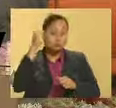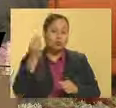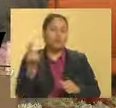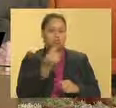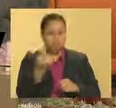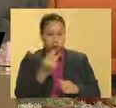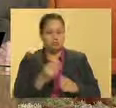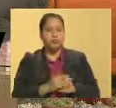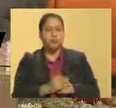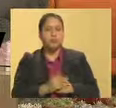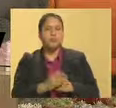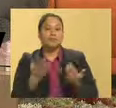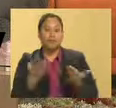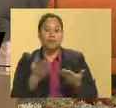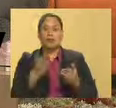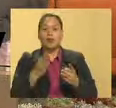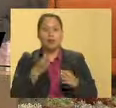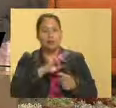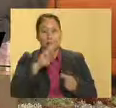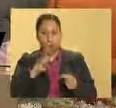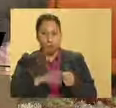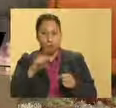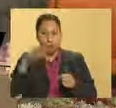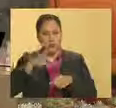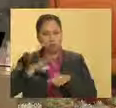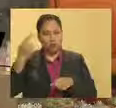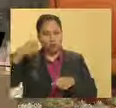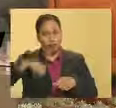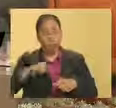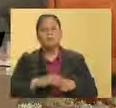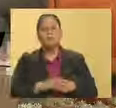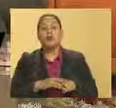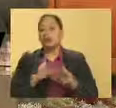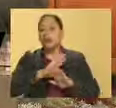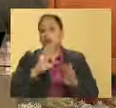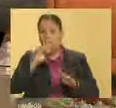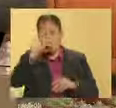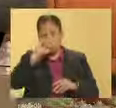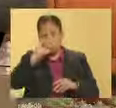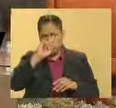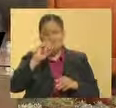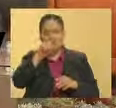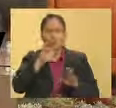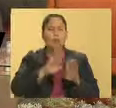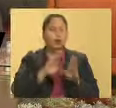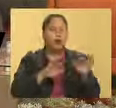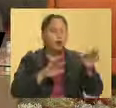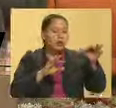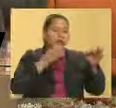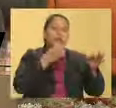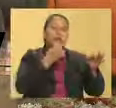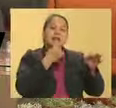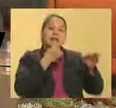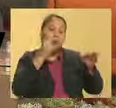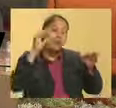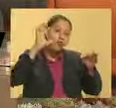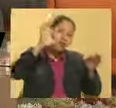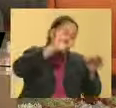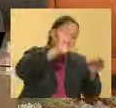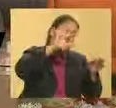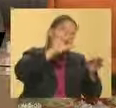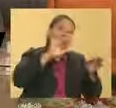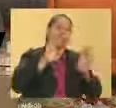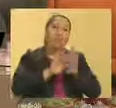gotas óticas en, uh-huh, forma local. Ahora, el tip para acabar, ¿cómo ponerle las gotas a un niño? Aquí vale la